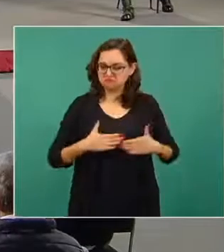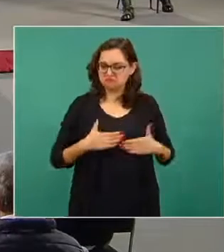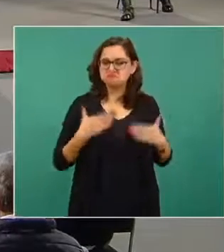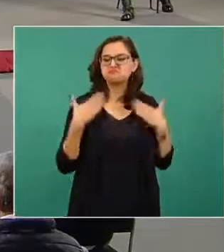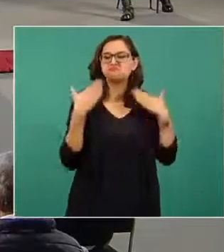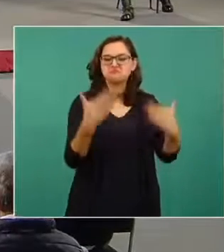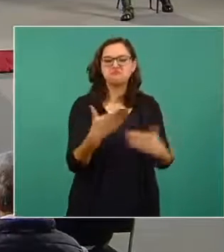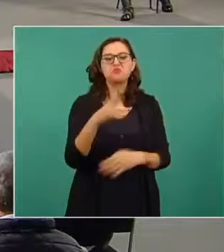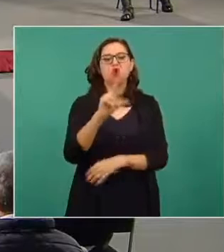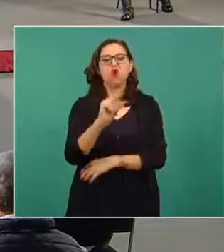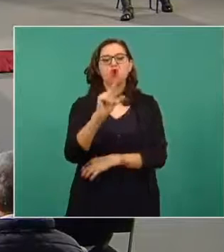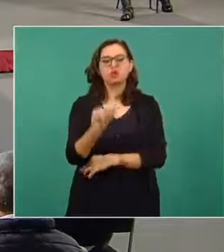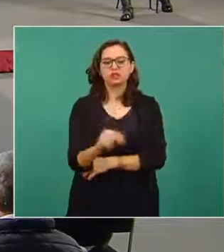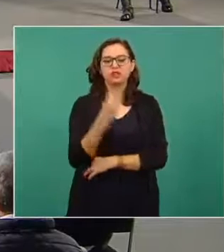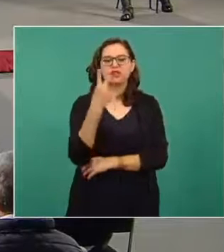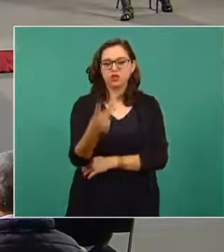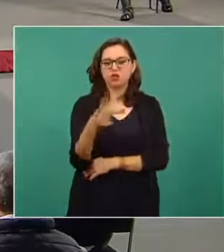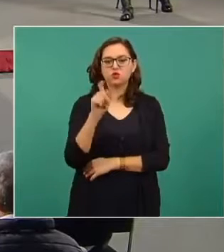¡Gracias!